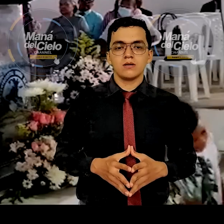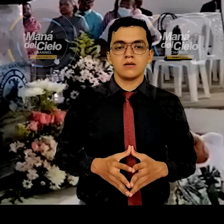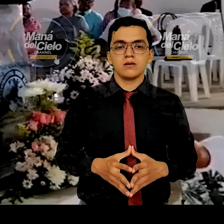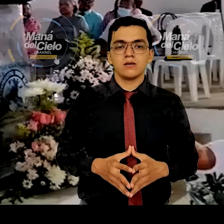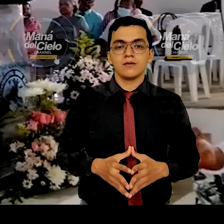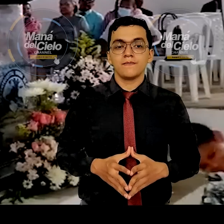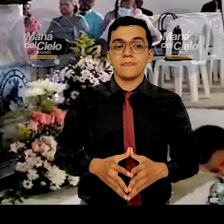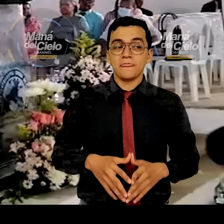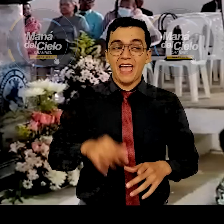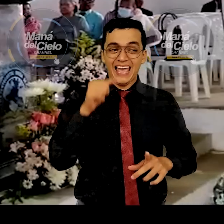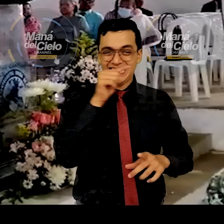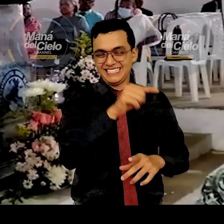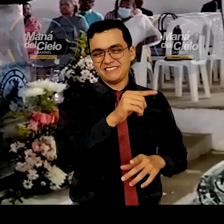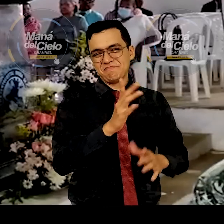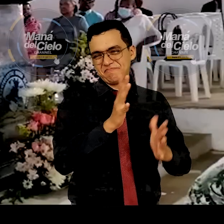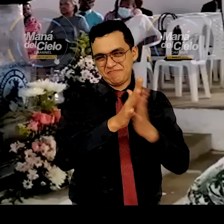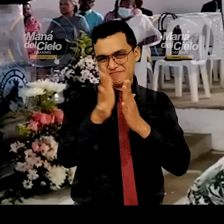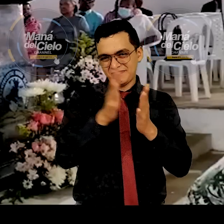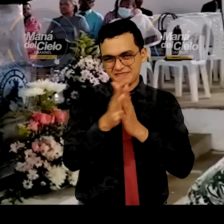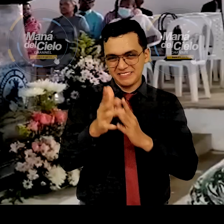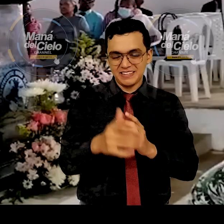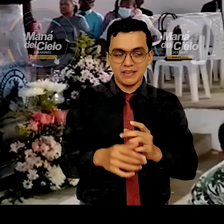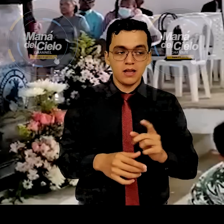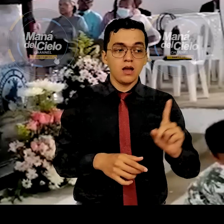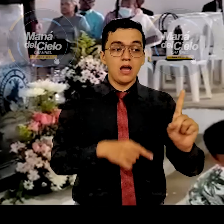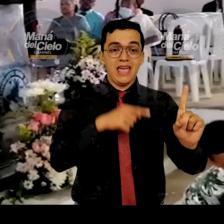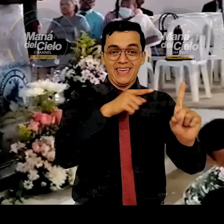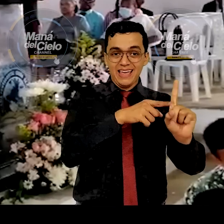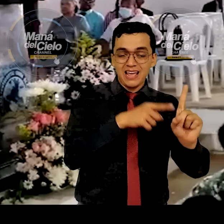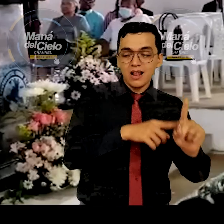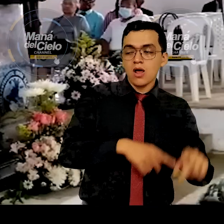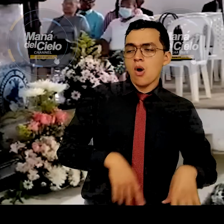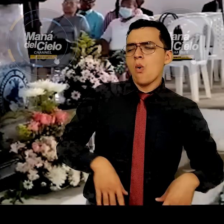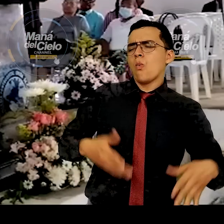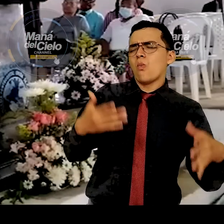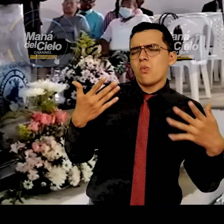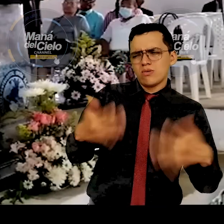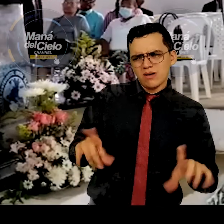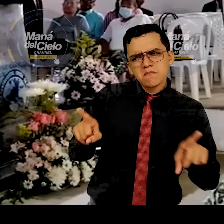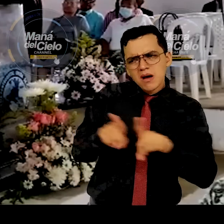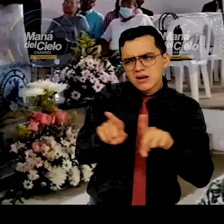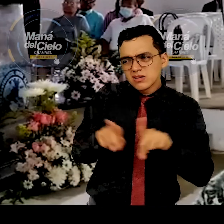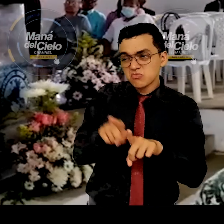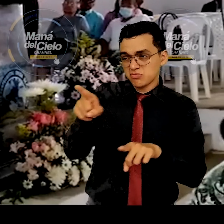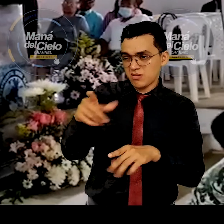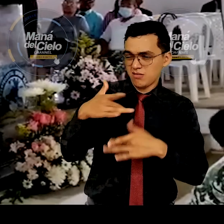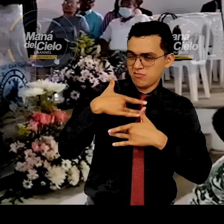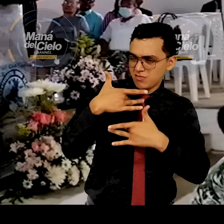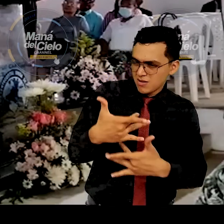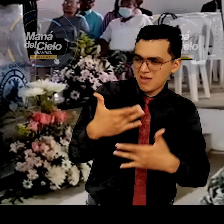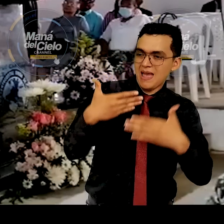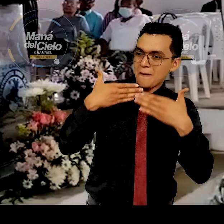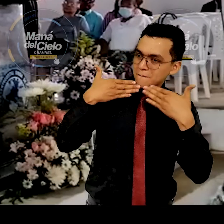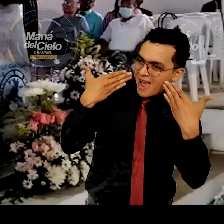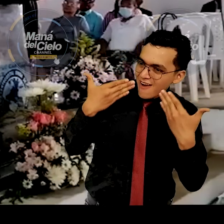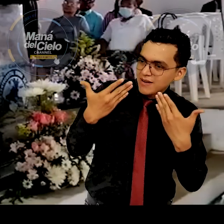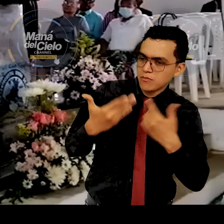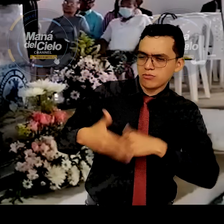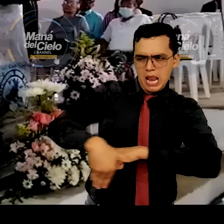Oiga, hermanito, usted aquí es muy querido y muy buena gente, ¿no? Pero usted en la calle no conoce a nadie.